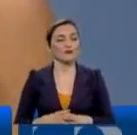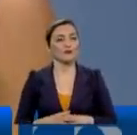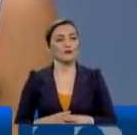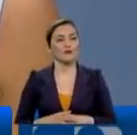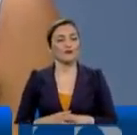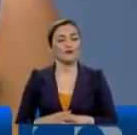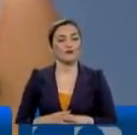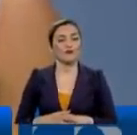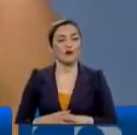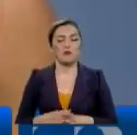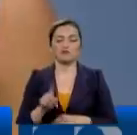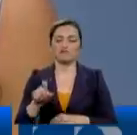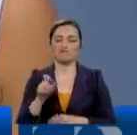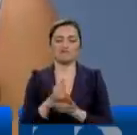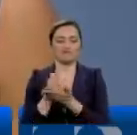nuestras manos solidarias,